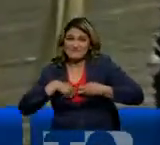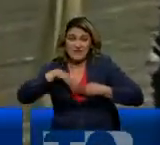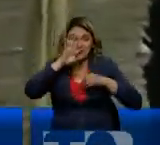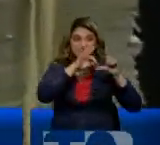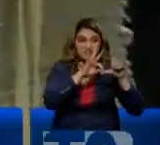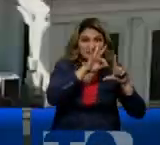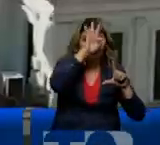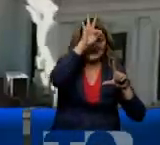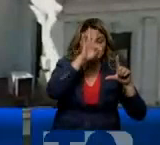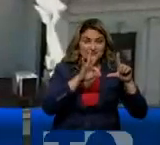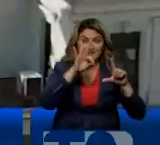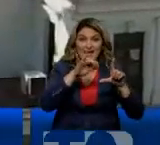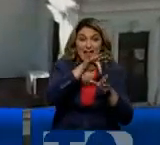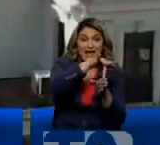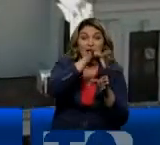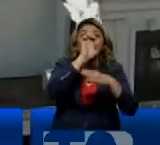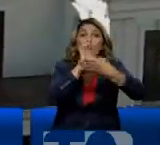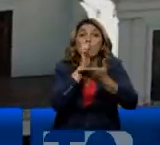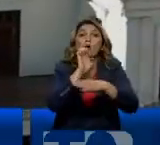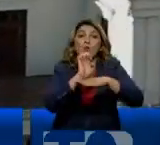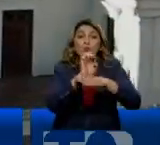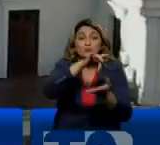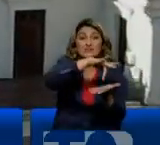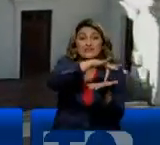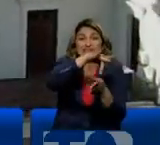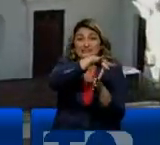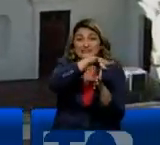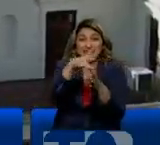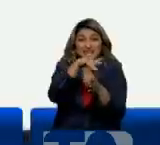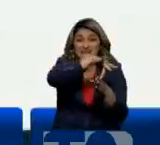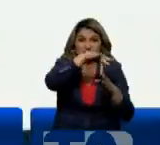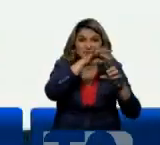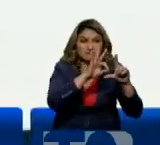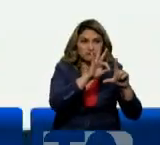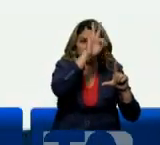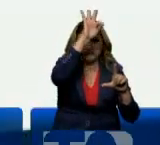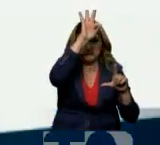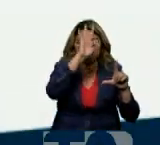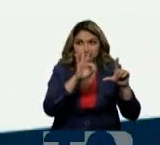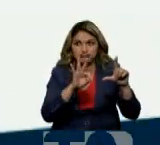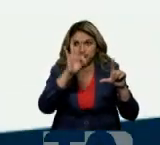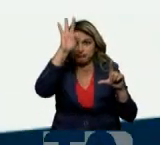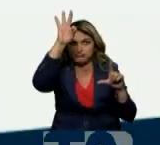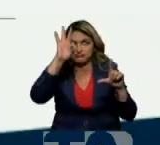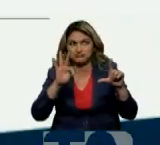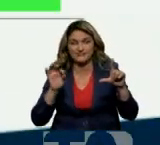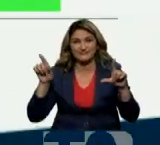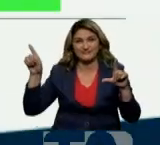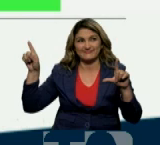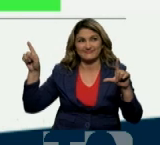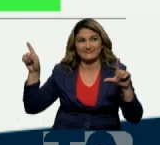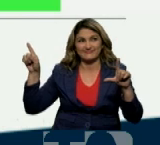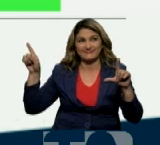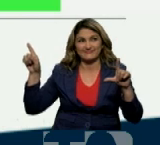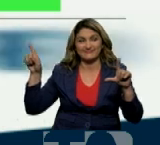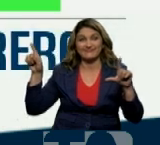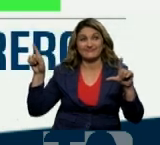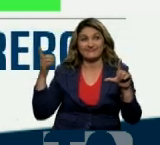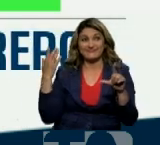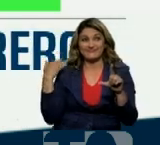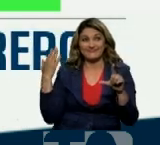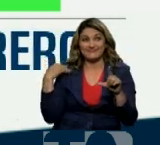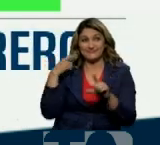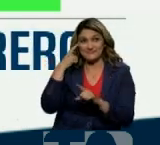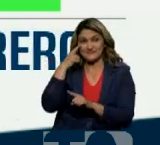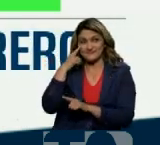son buenas noticias. En apenas un mes, el indicador subió más de 480 puntos. Pasó de 912 el 24 de enero